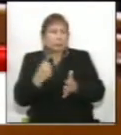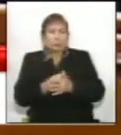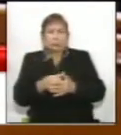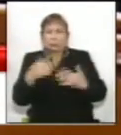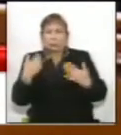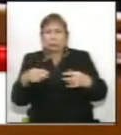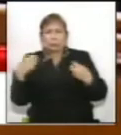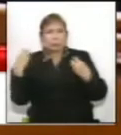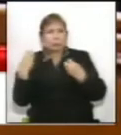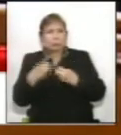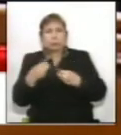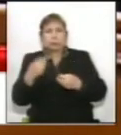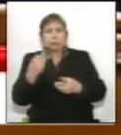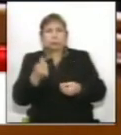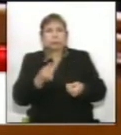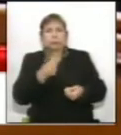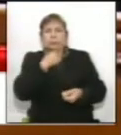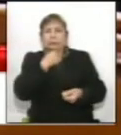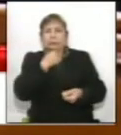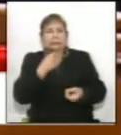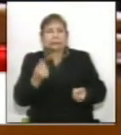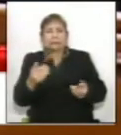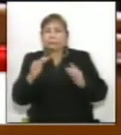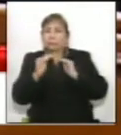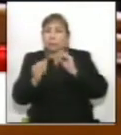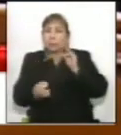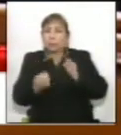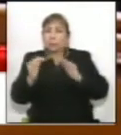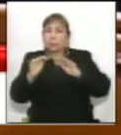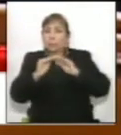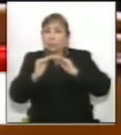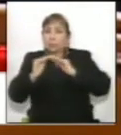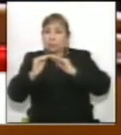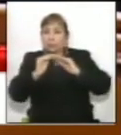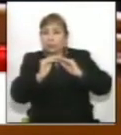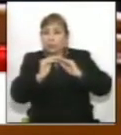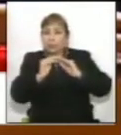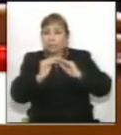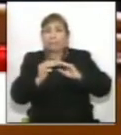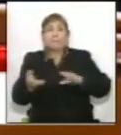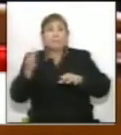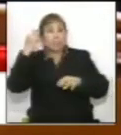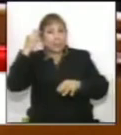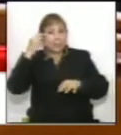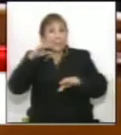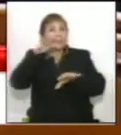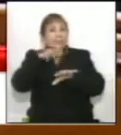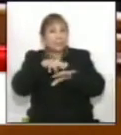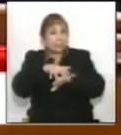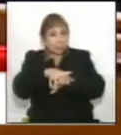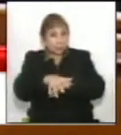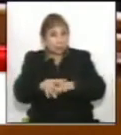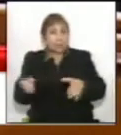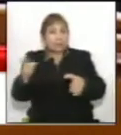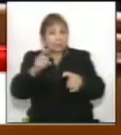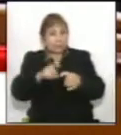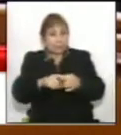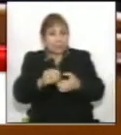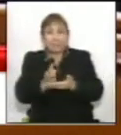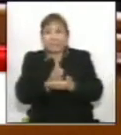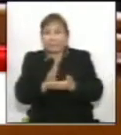Señor Premier, justicia y equidad para todos, políticas inclusivas para una economía con participación